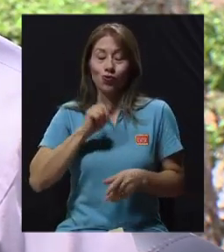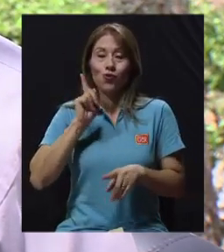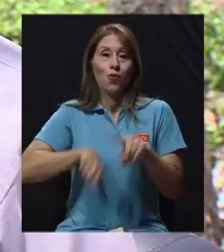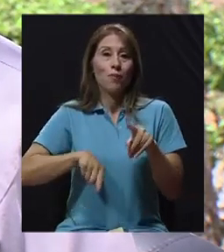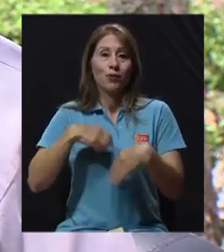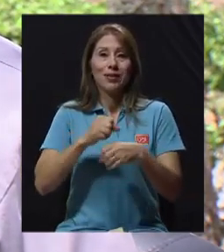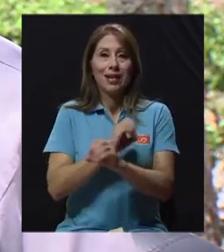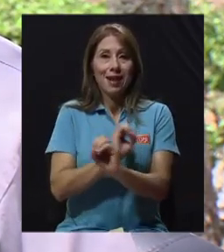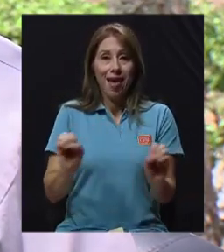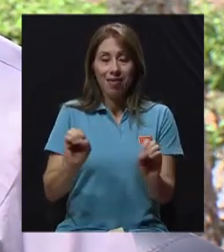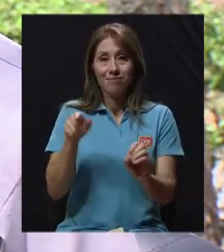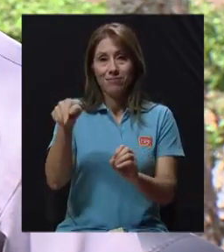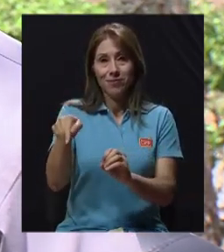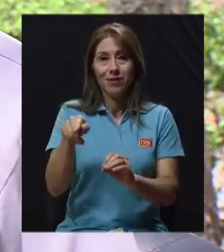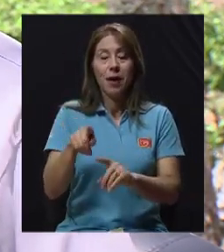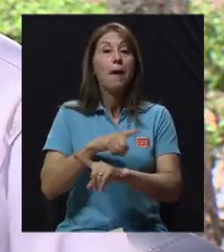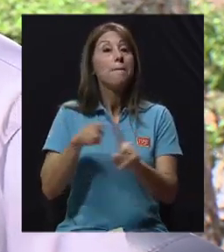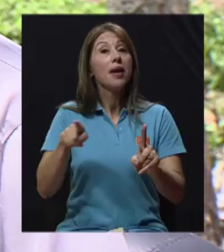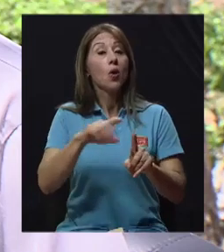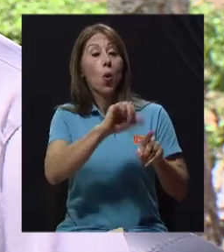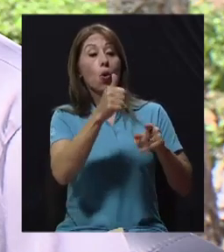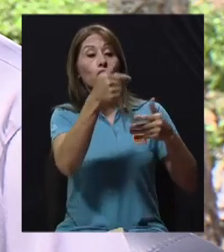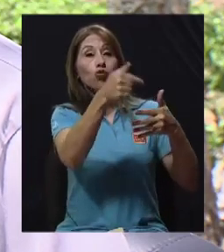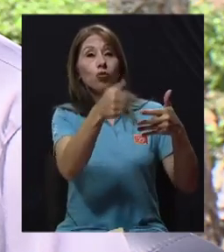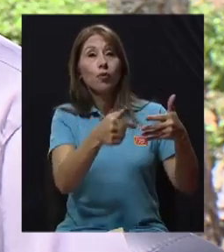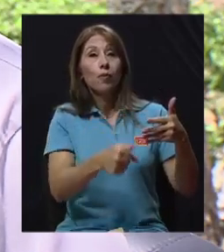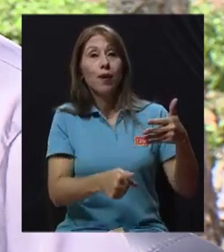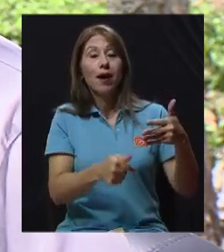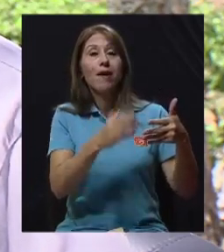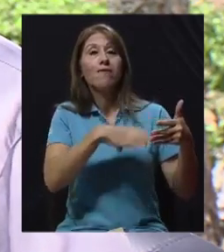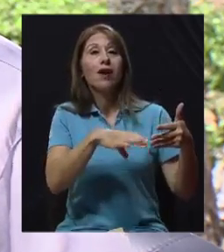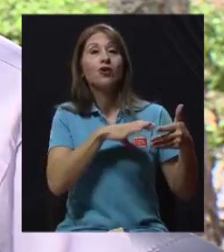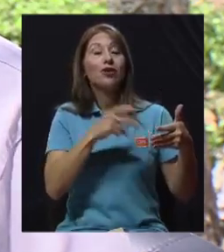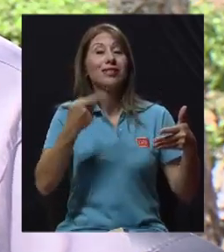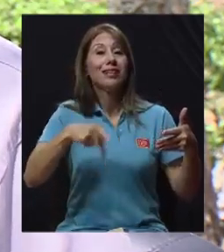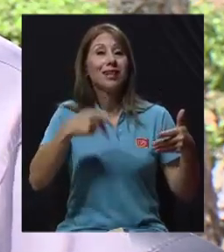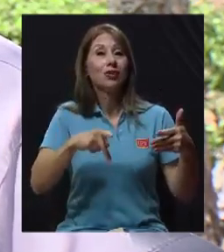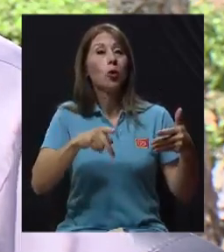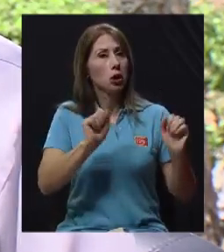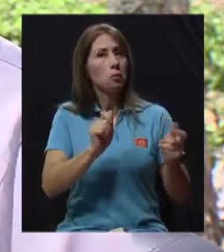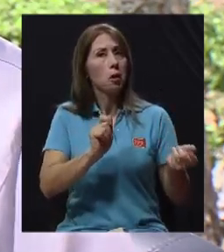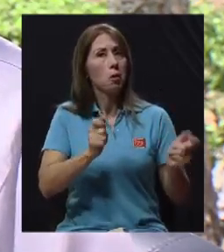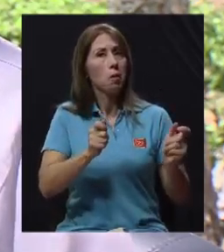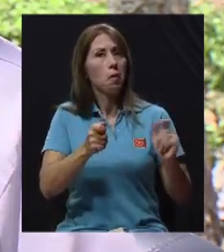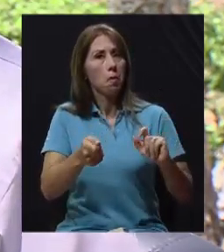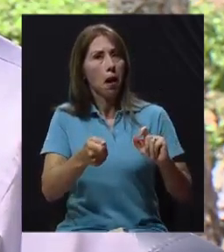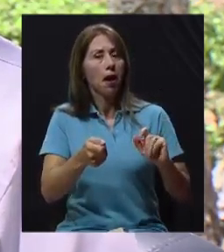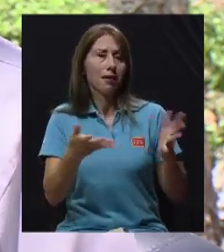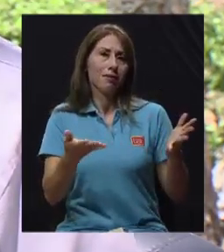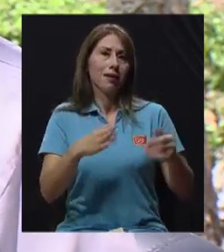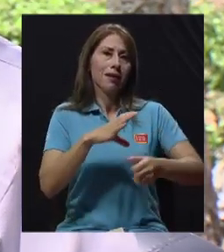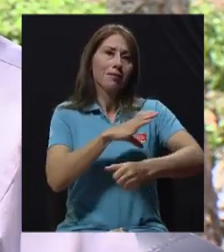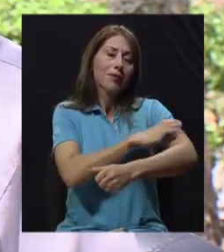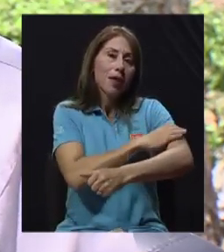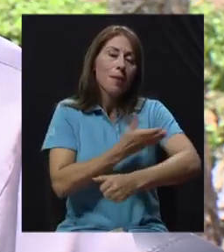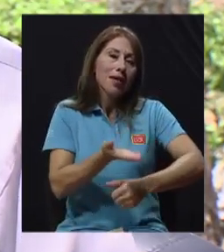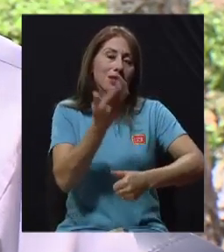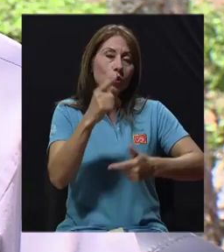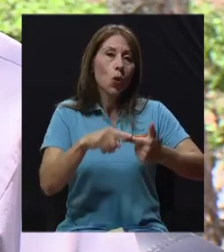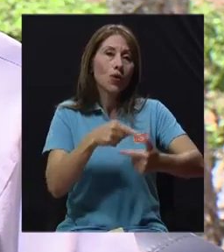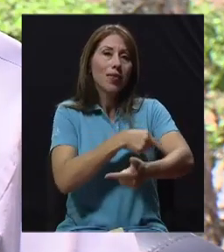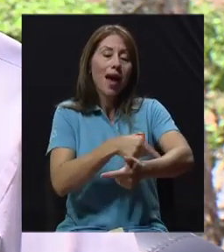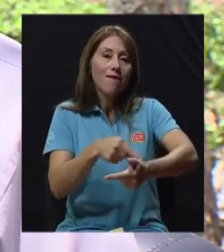ningún impacto sobre estos factores, pero están todos los otros factores de riesgo, los modificables, que esos son muchos más, que son los que le he mencionado, la hipertensión, la